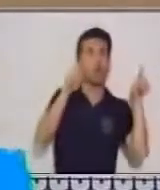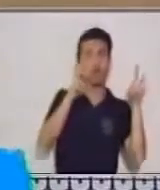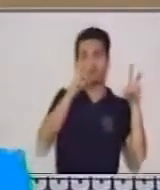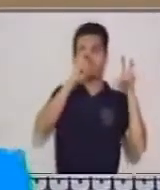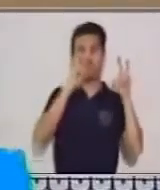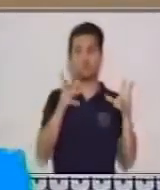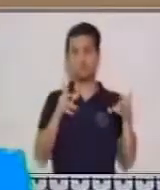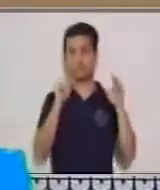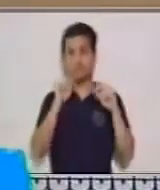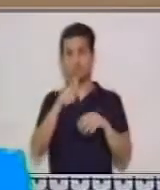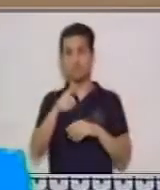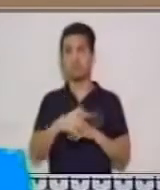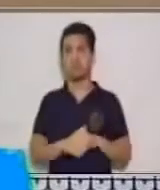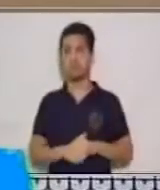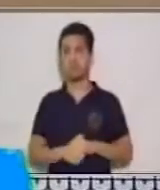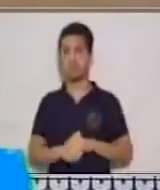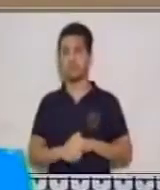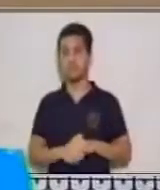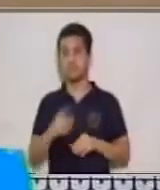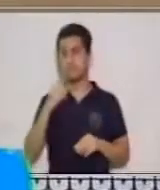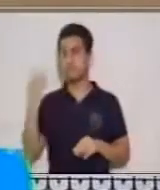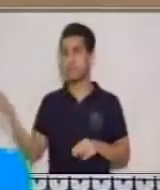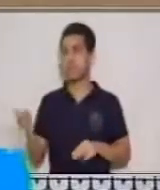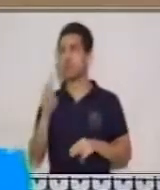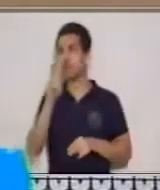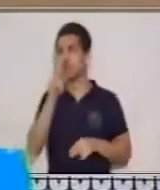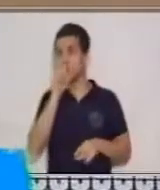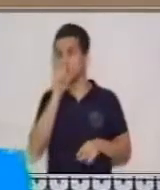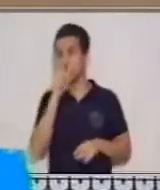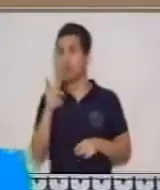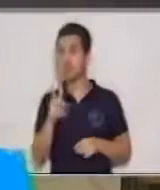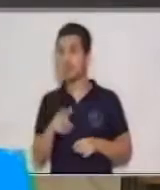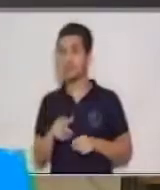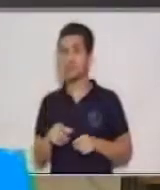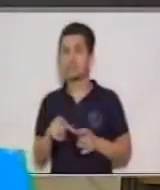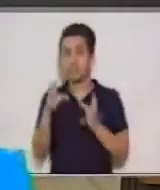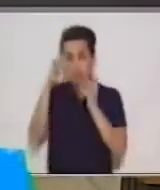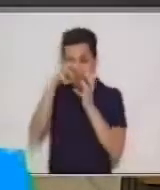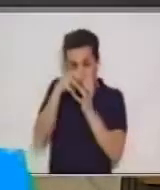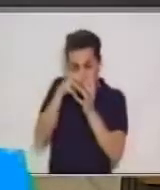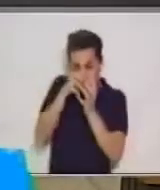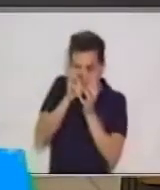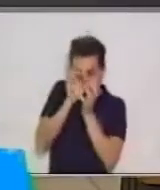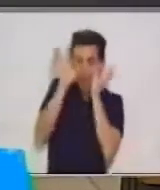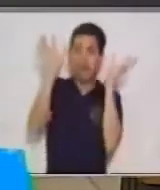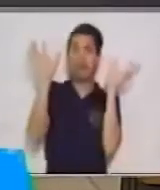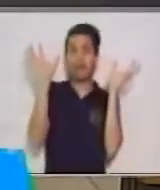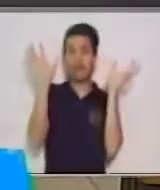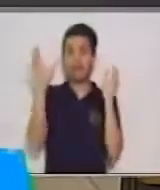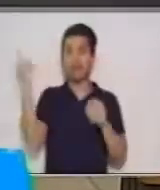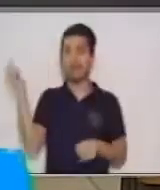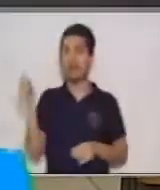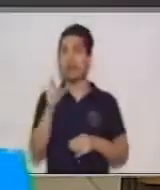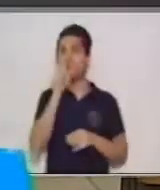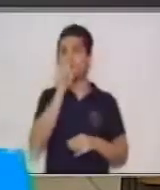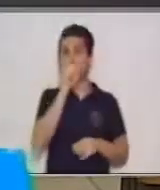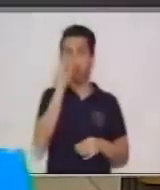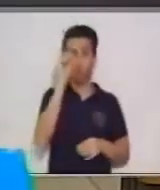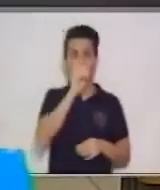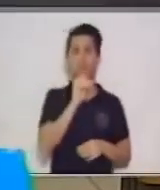rígida. Por ejemplo, aquí observas 2 pollitos saliendo de sus cascarones. En el pollito puedes ubicar las